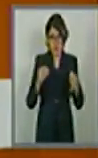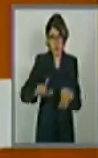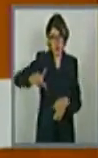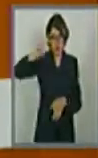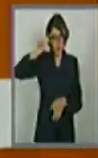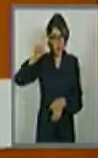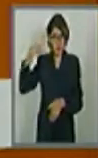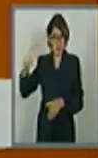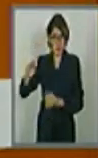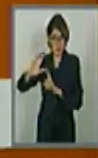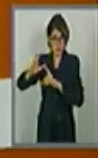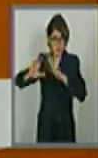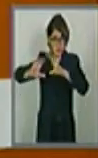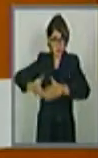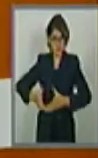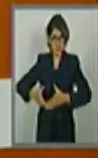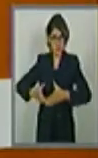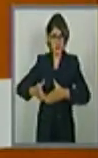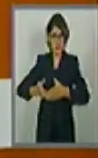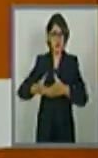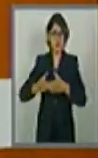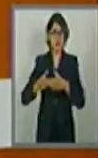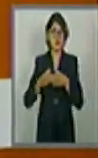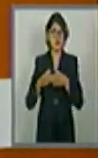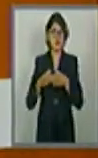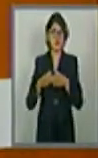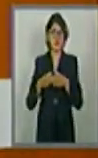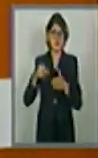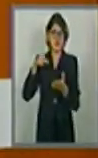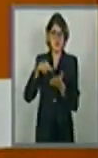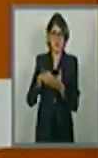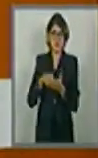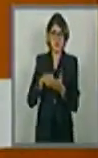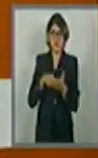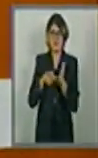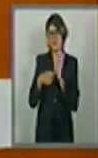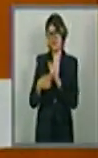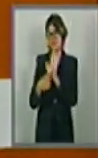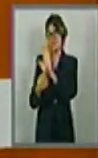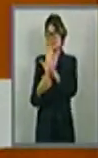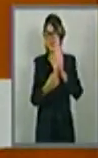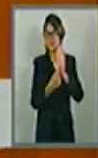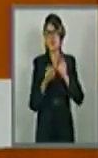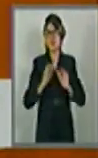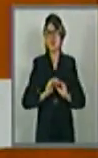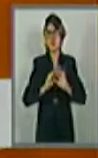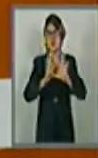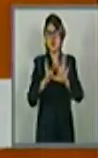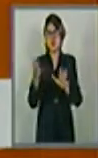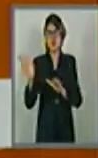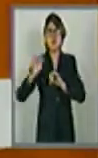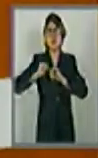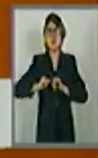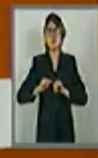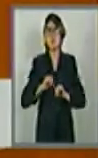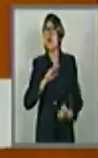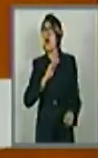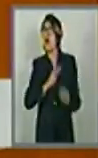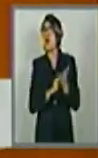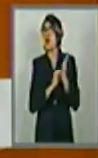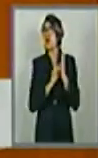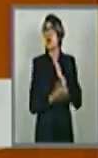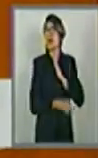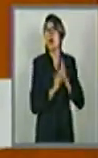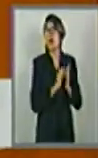lunes pasado por el consejo general es una prueba que acredita la omisión de las autoridades en la ciudad de mexico estaremos